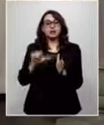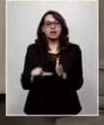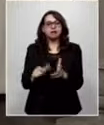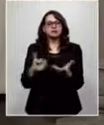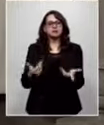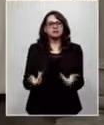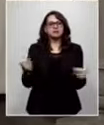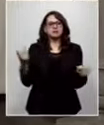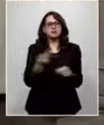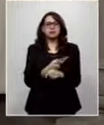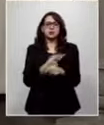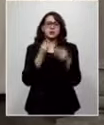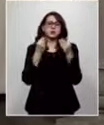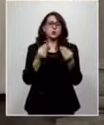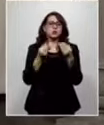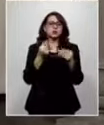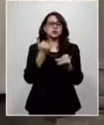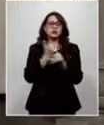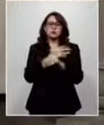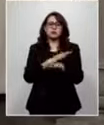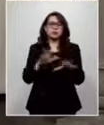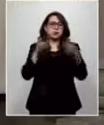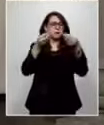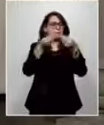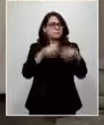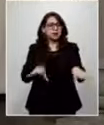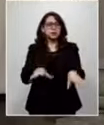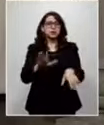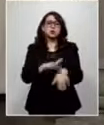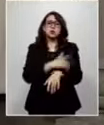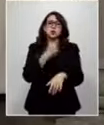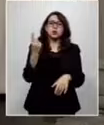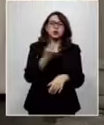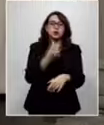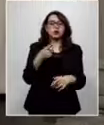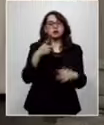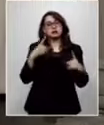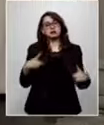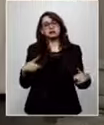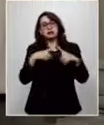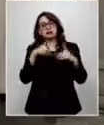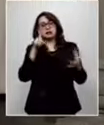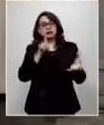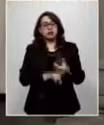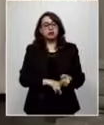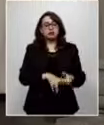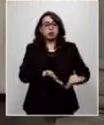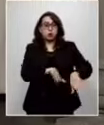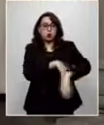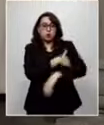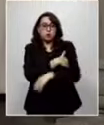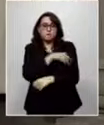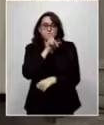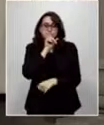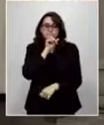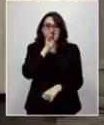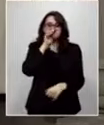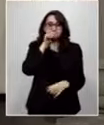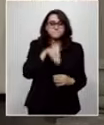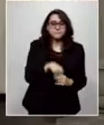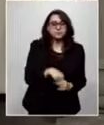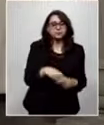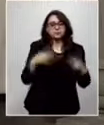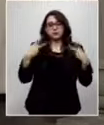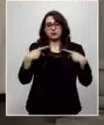perdió porque los documentos estaban ocultos en los monasterios y la mayoría de las personas